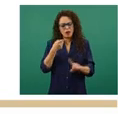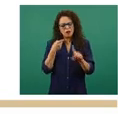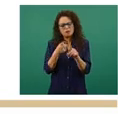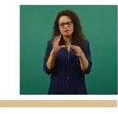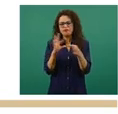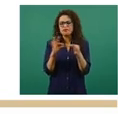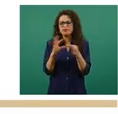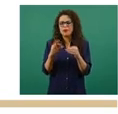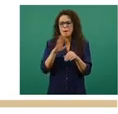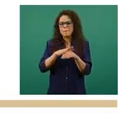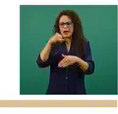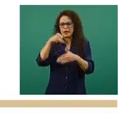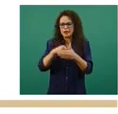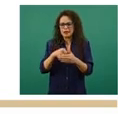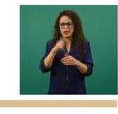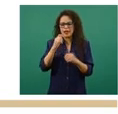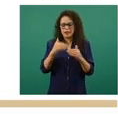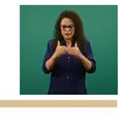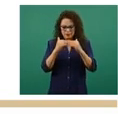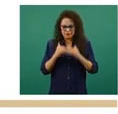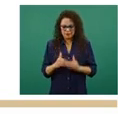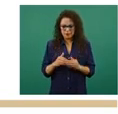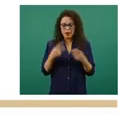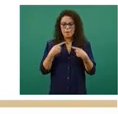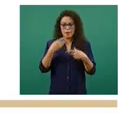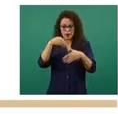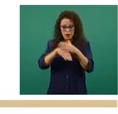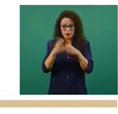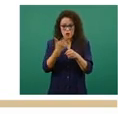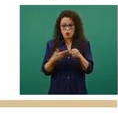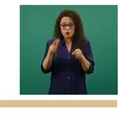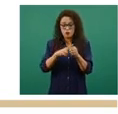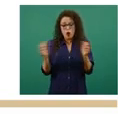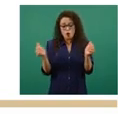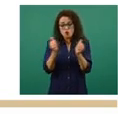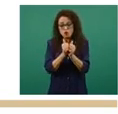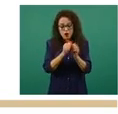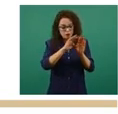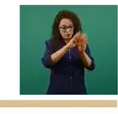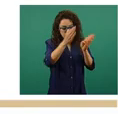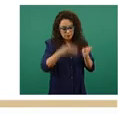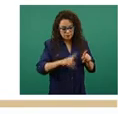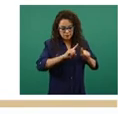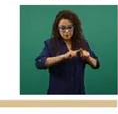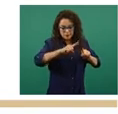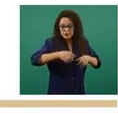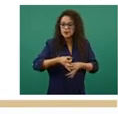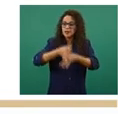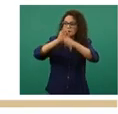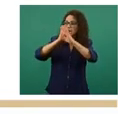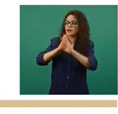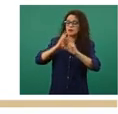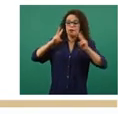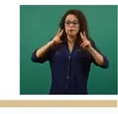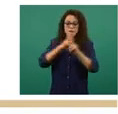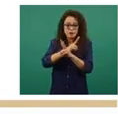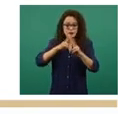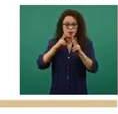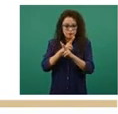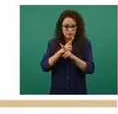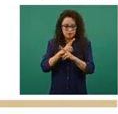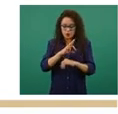hospitalizadas con ventilación mecánica y podemos ir viendo este descenso que se ha mencionado, que se ha hablado en las últimas 11